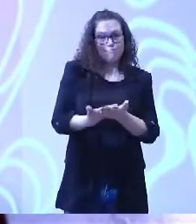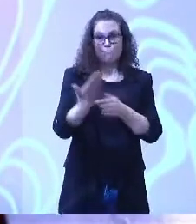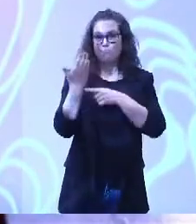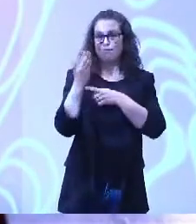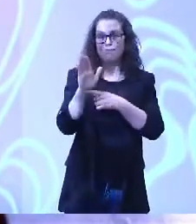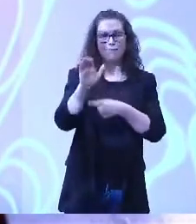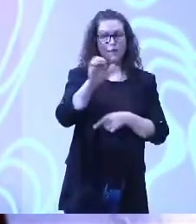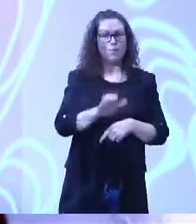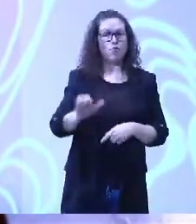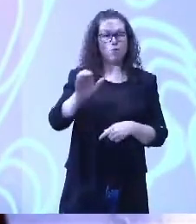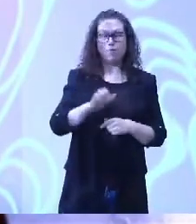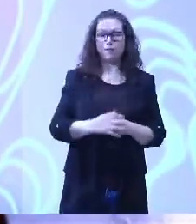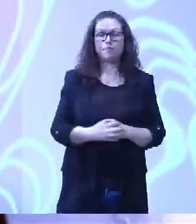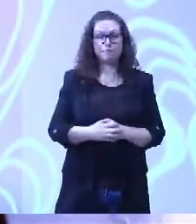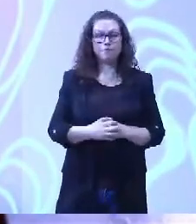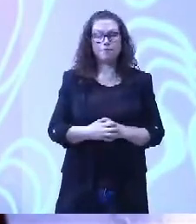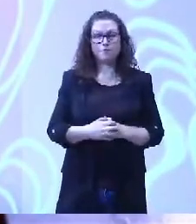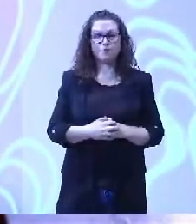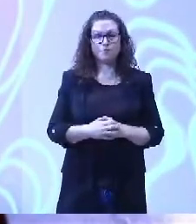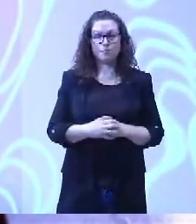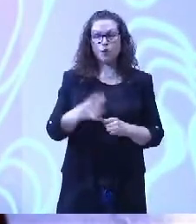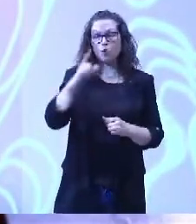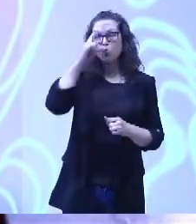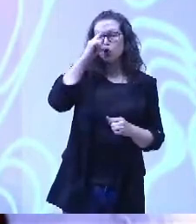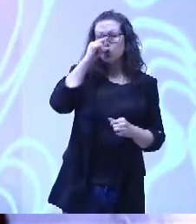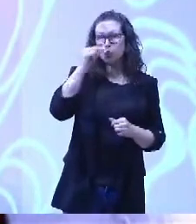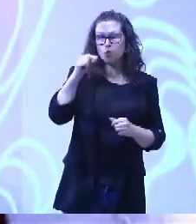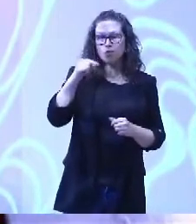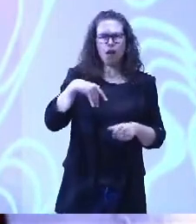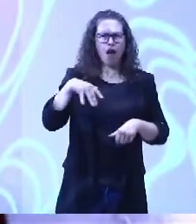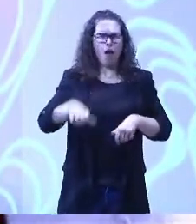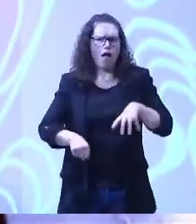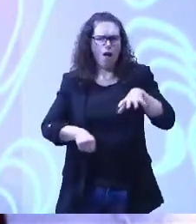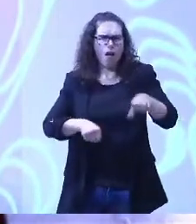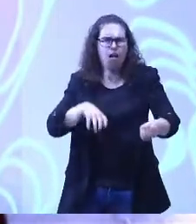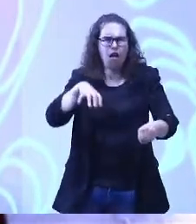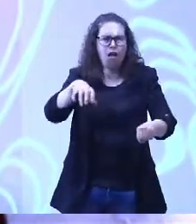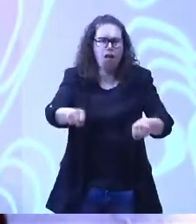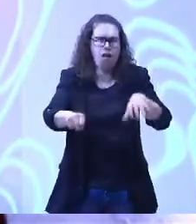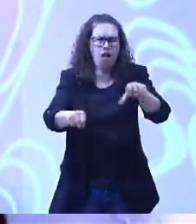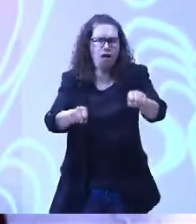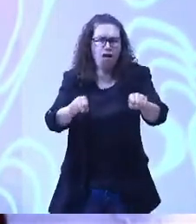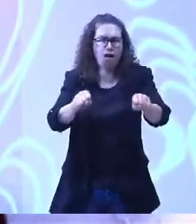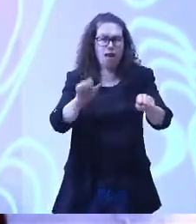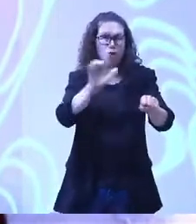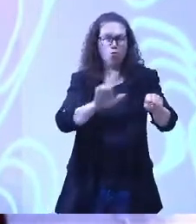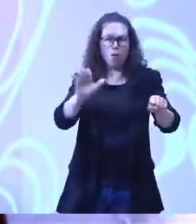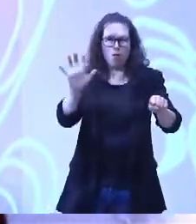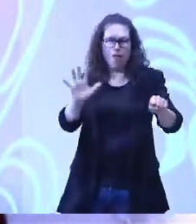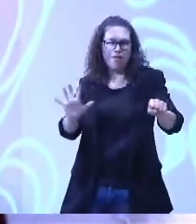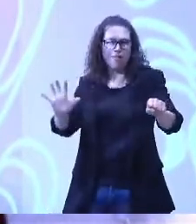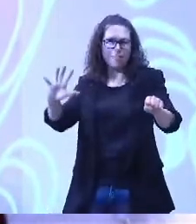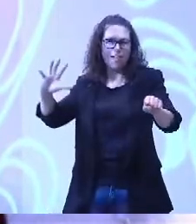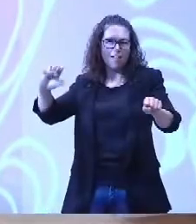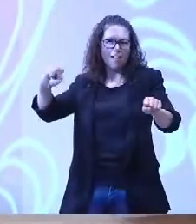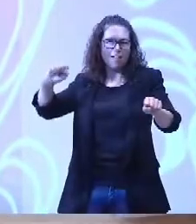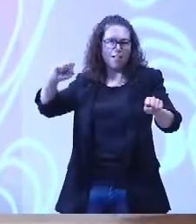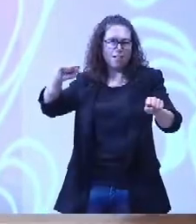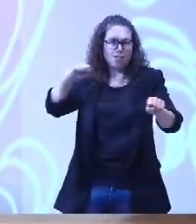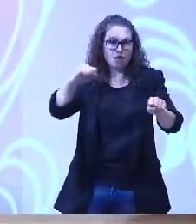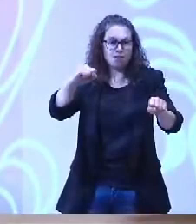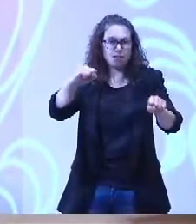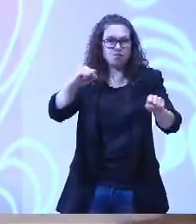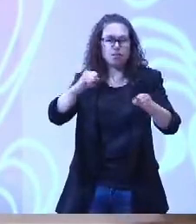Putin no solamente quiere anexionarse territorios del este de Europa, no solamente quiere revisar las